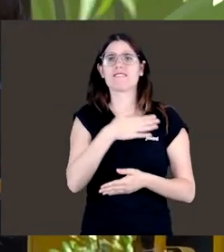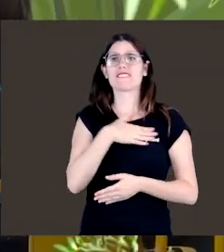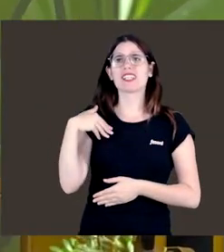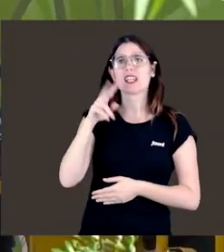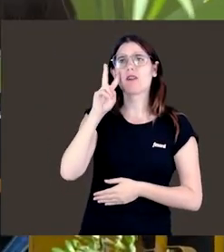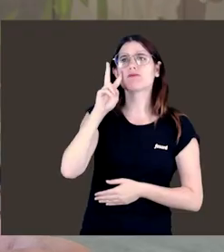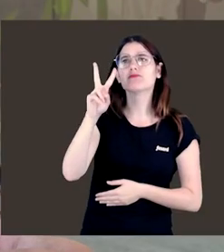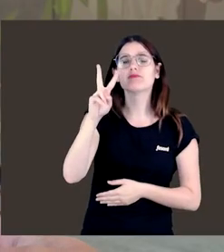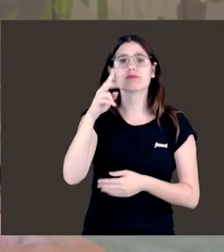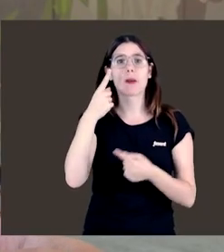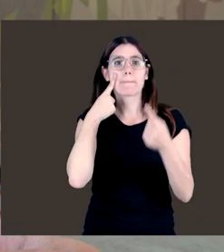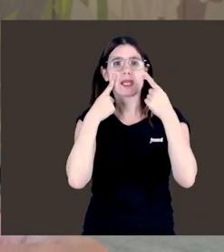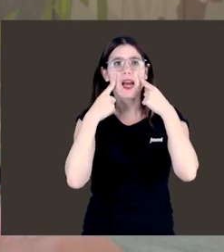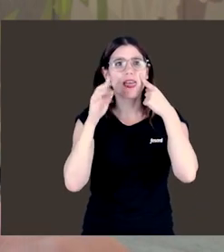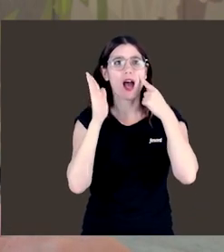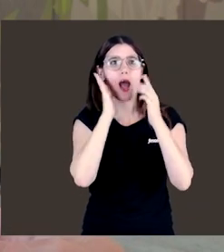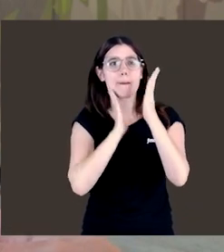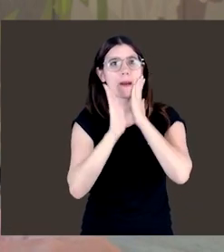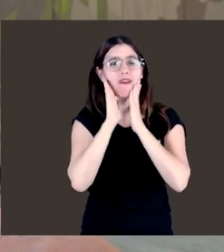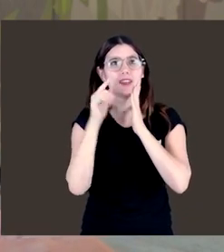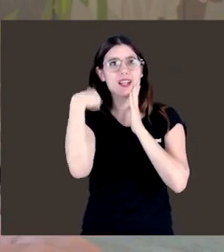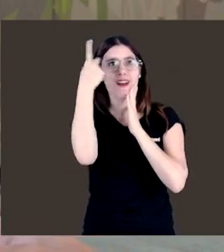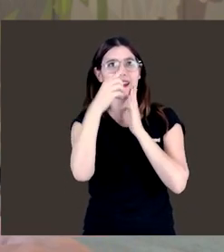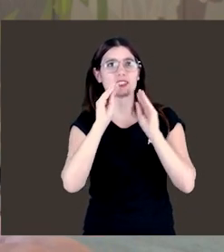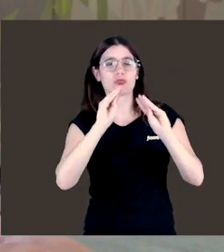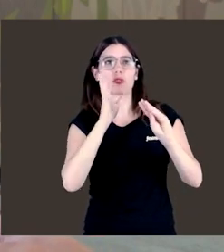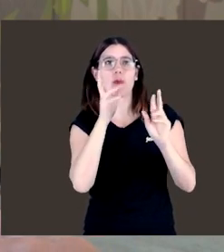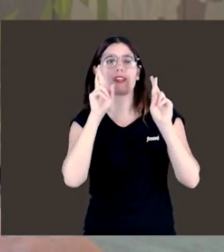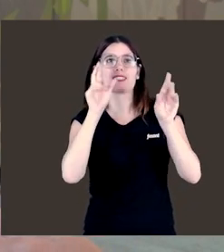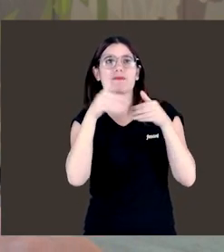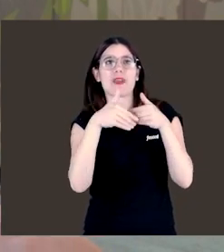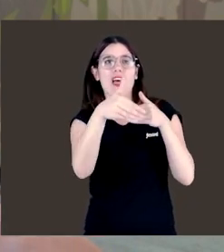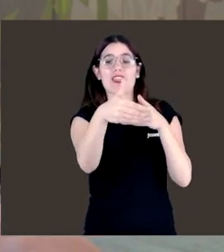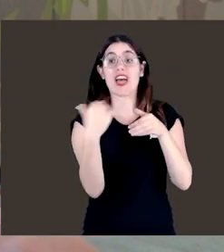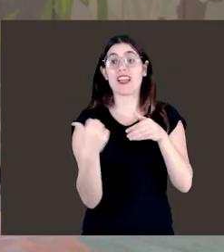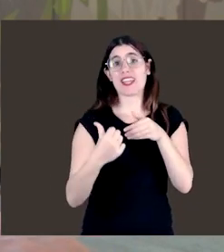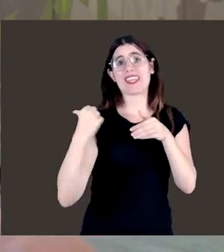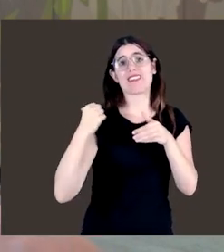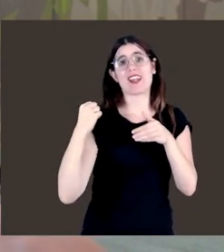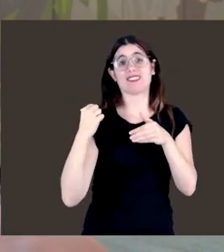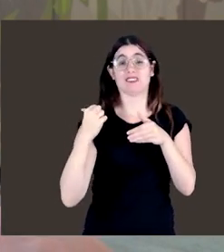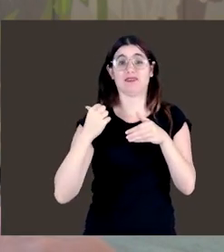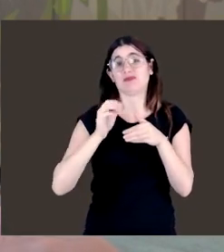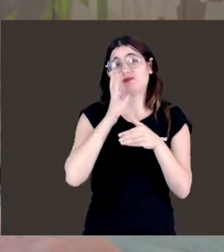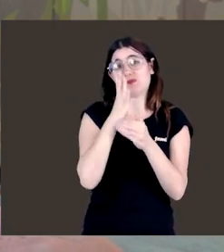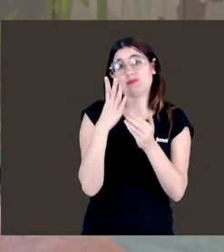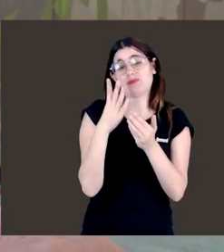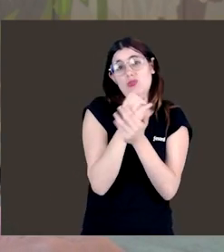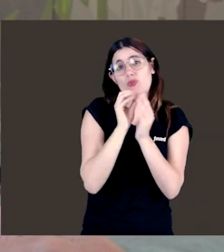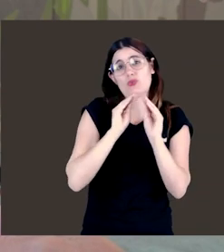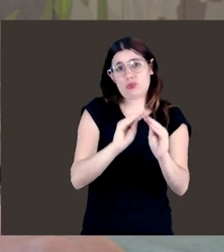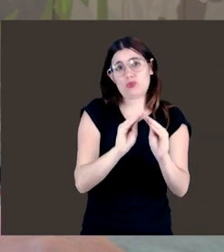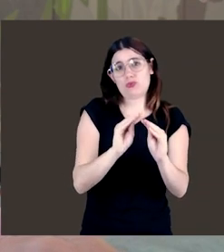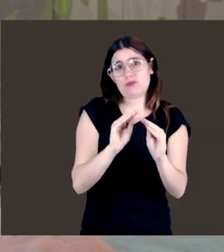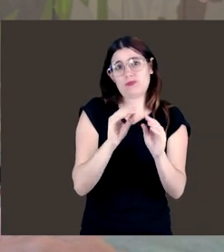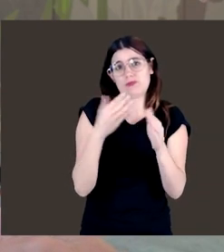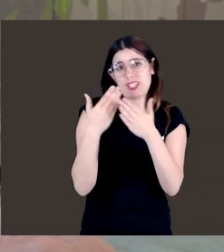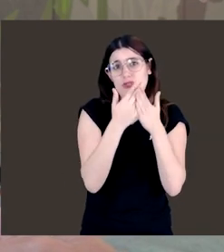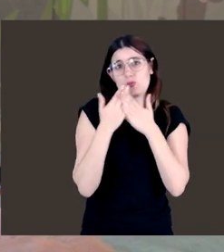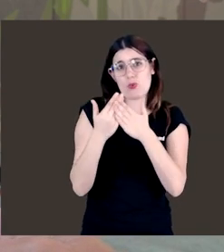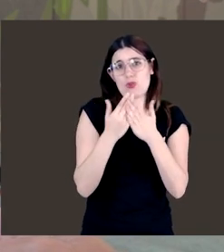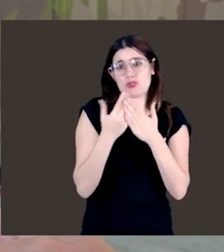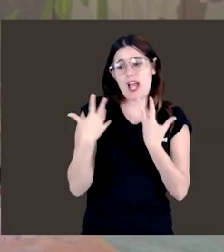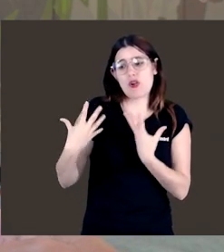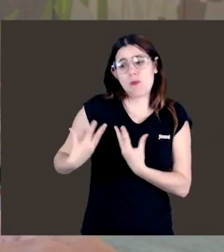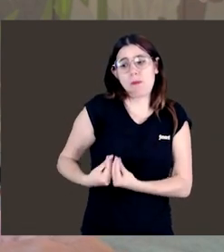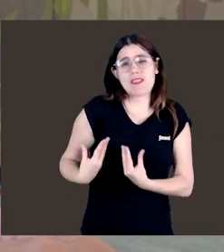mirando hacia un futuro con mirada amable y esperanzadora un poco. Y detrás, bueno, todo lo que ha llevado con sus